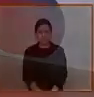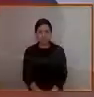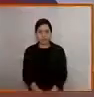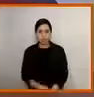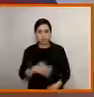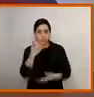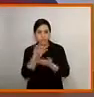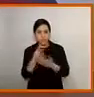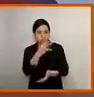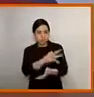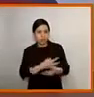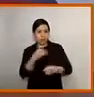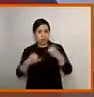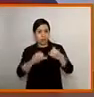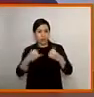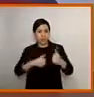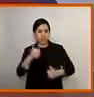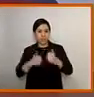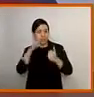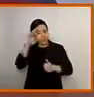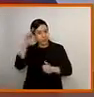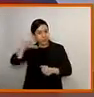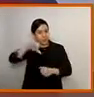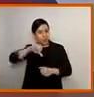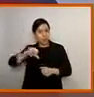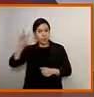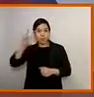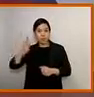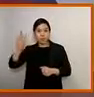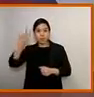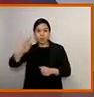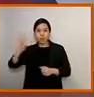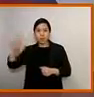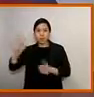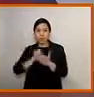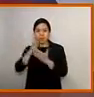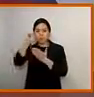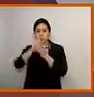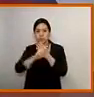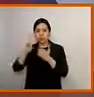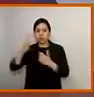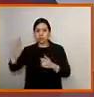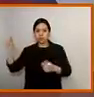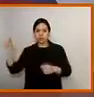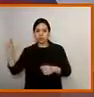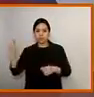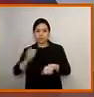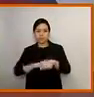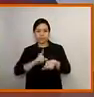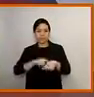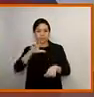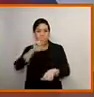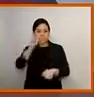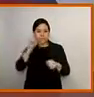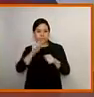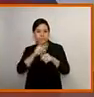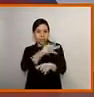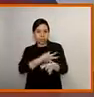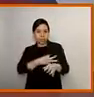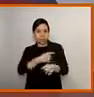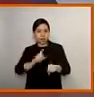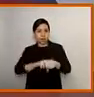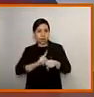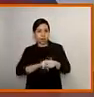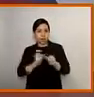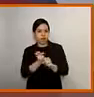Muy buenas tardes, queridos jugadores. Qué alegría saludarlos hoy viernes 24 de julio del 2020. Ya son las 3 en punto de la tarde, la hora de